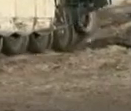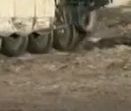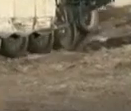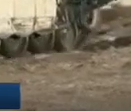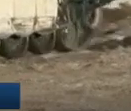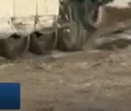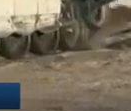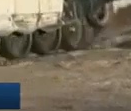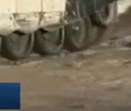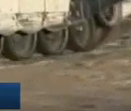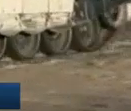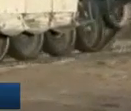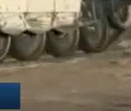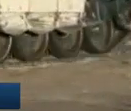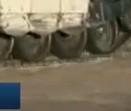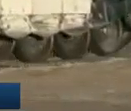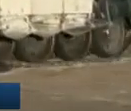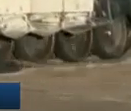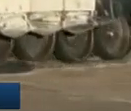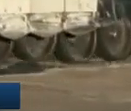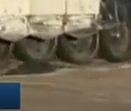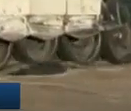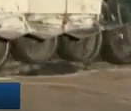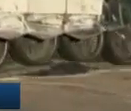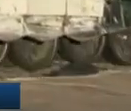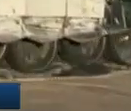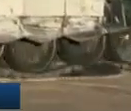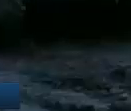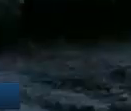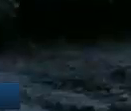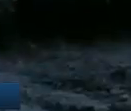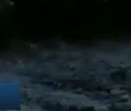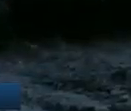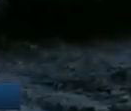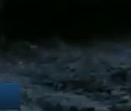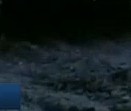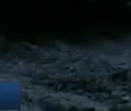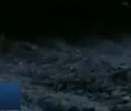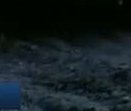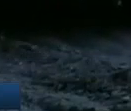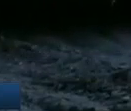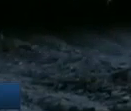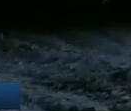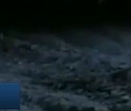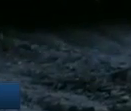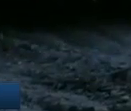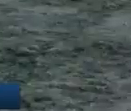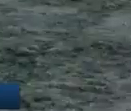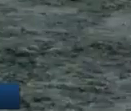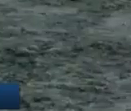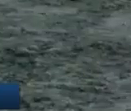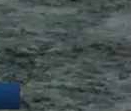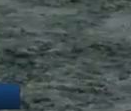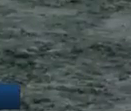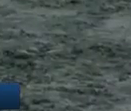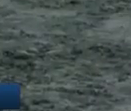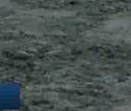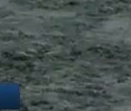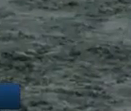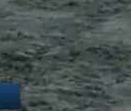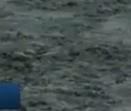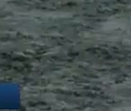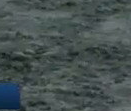Rusia anuncia repliegue de sus tropas a la frontera ucraniana. Sin embargo, medios británicos afirman que tienen informe de la